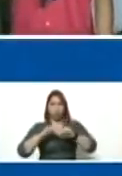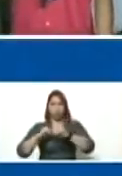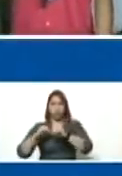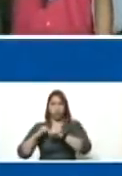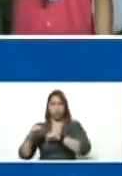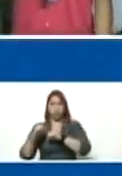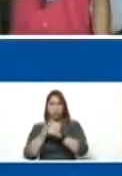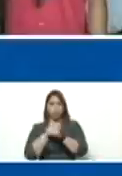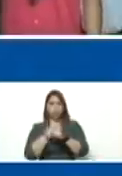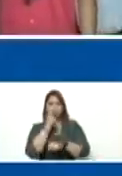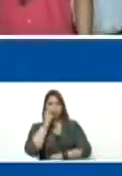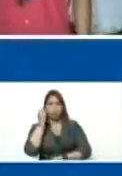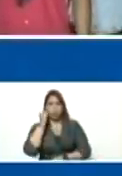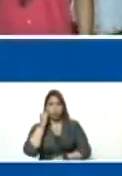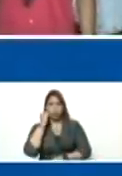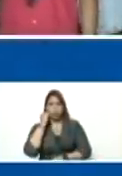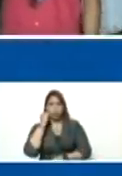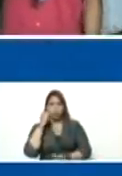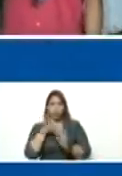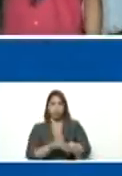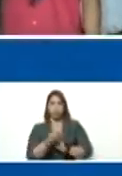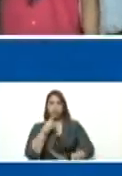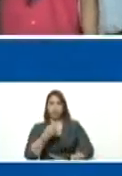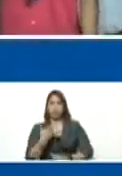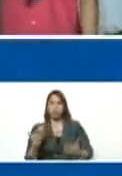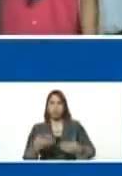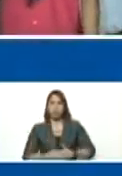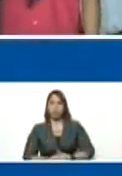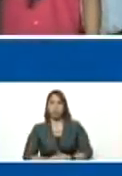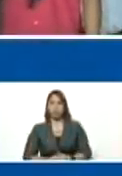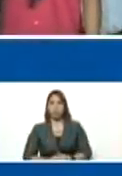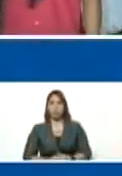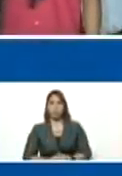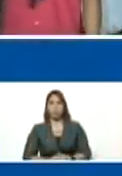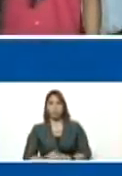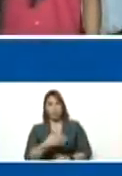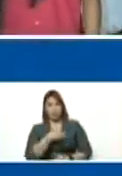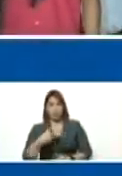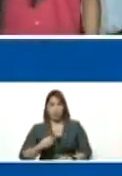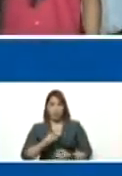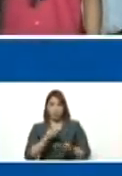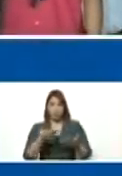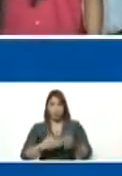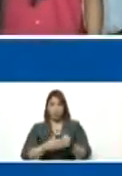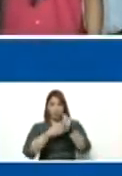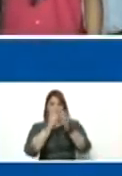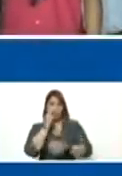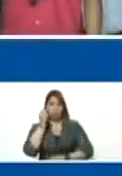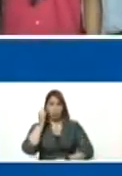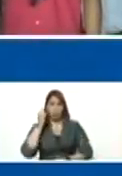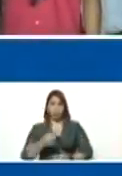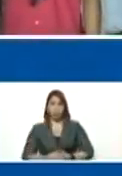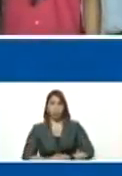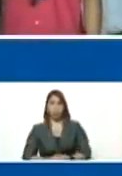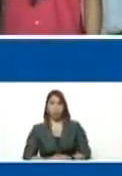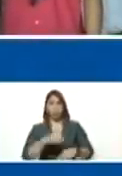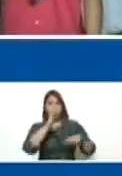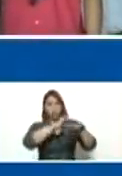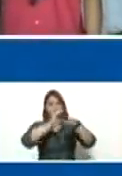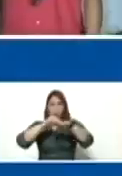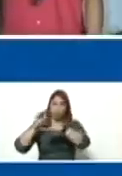sindical. ¿Qué es lo que te iba a decir? Yo quiero que ustedes, líderes obreros,